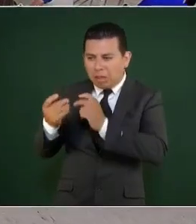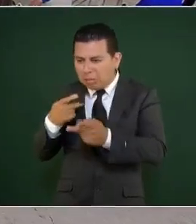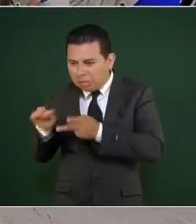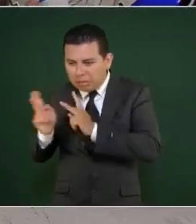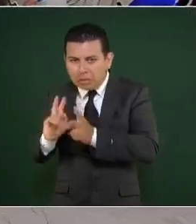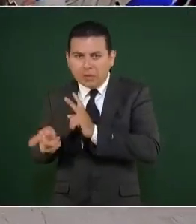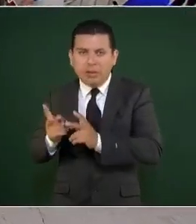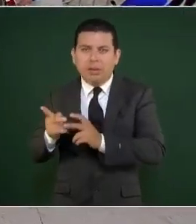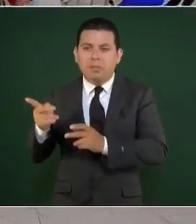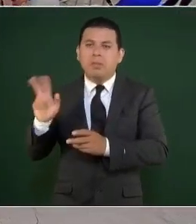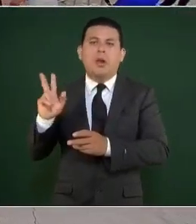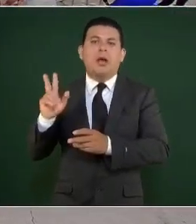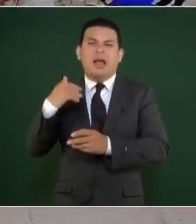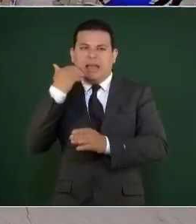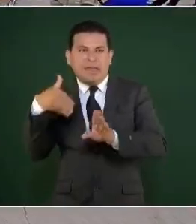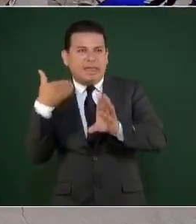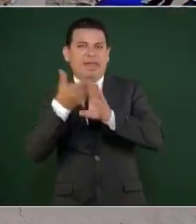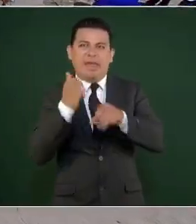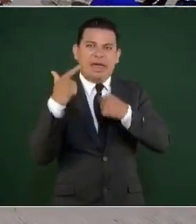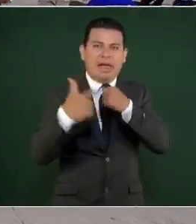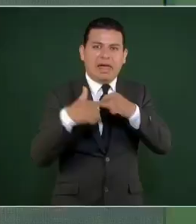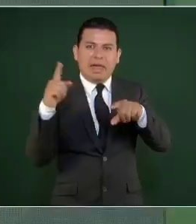no les salen las cosas,